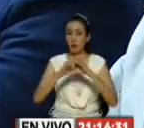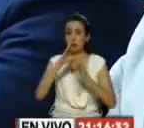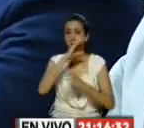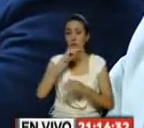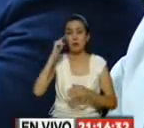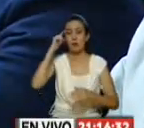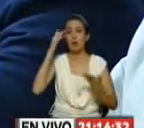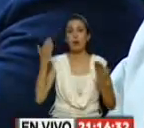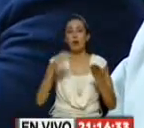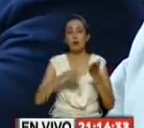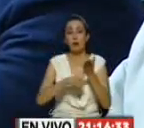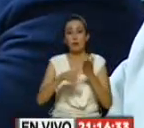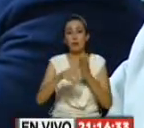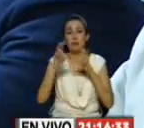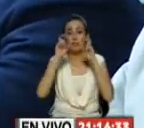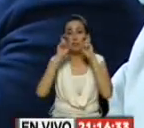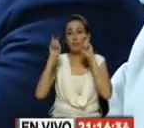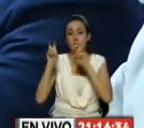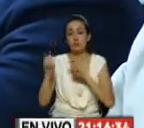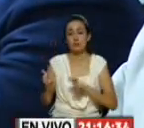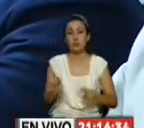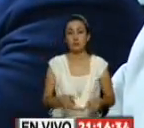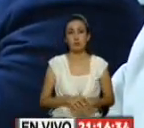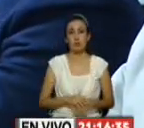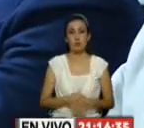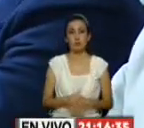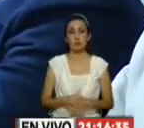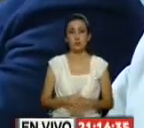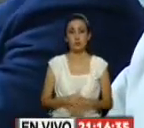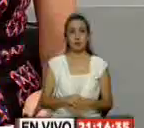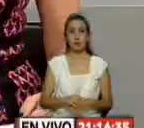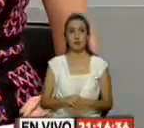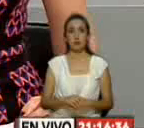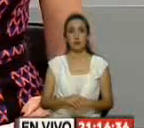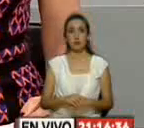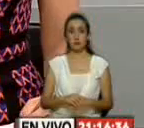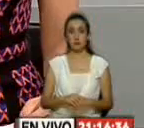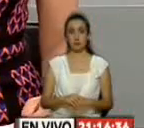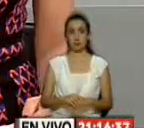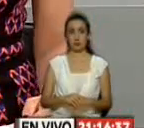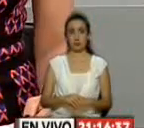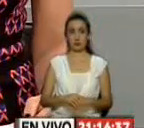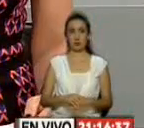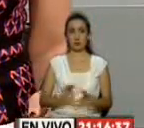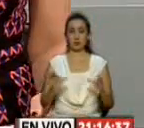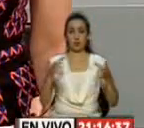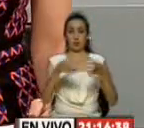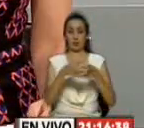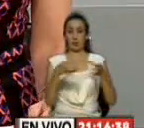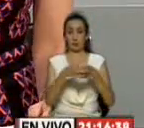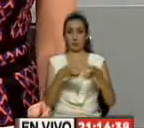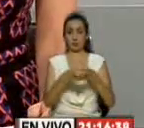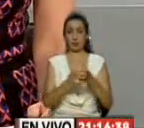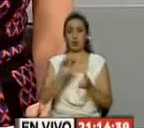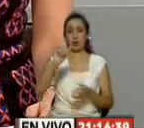se desempeñó como ministro de Turismo. Alexis Moncayo, Telediario. La Comisión Ampetra de la Asamblea Nacional aprobó